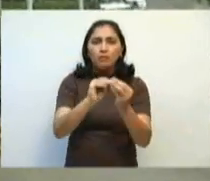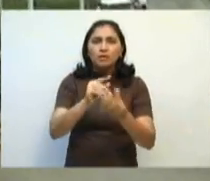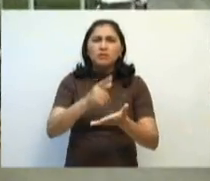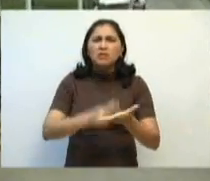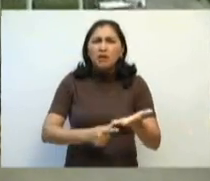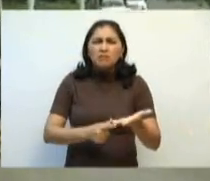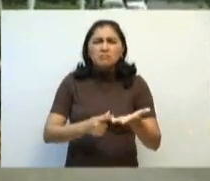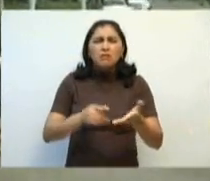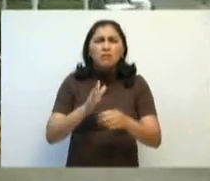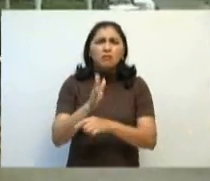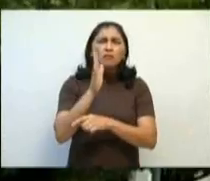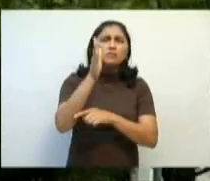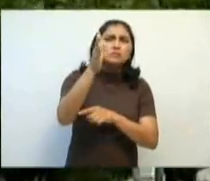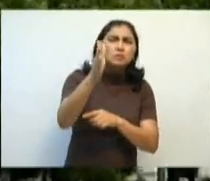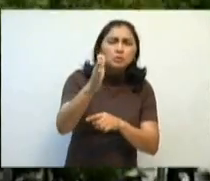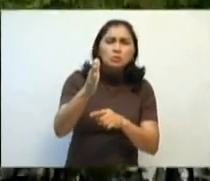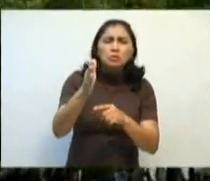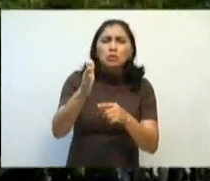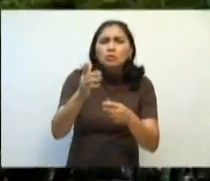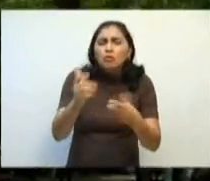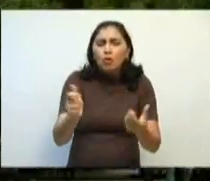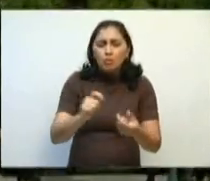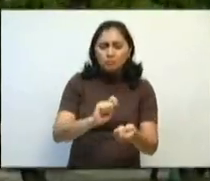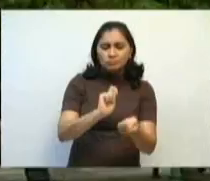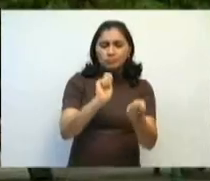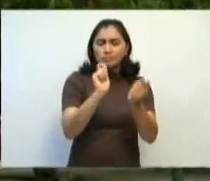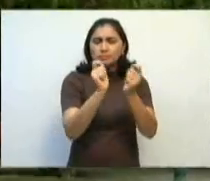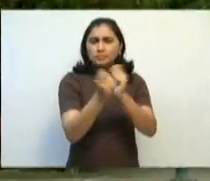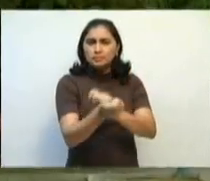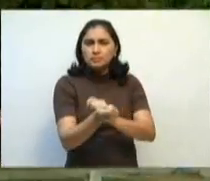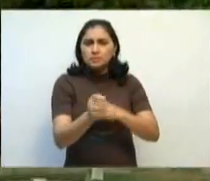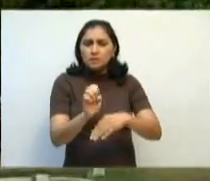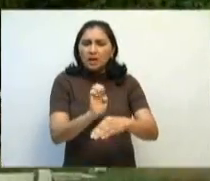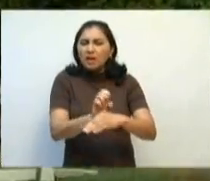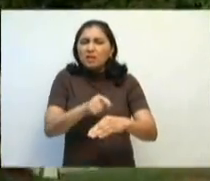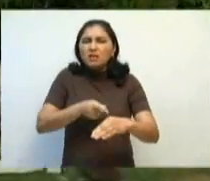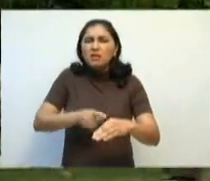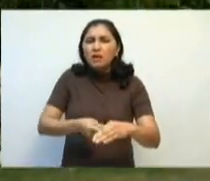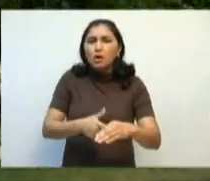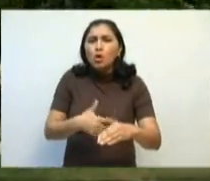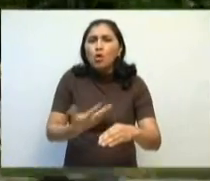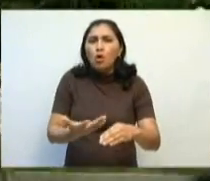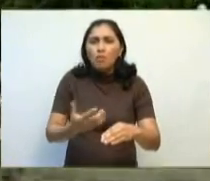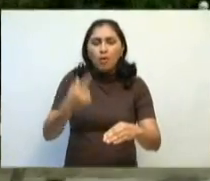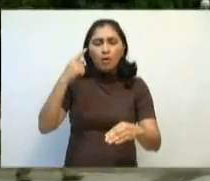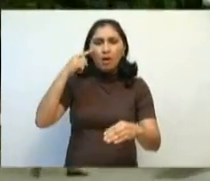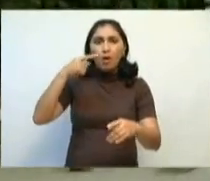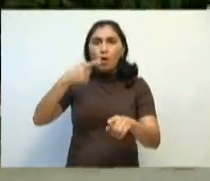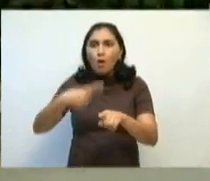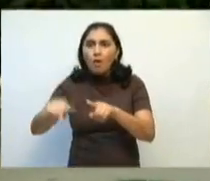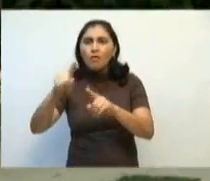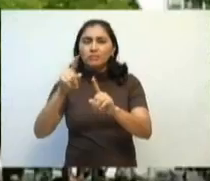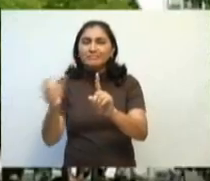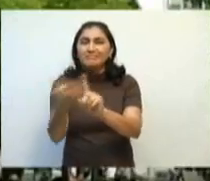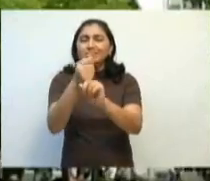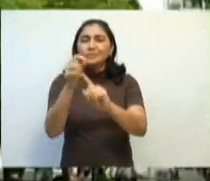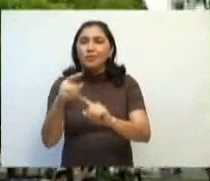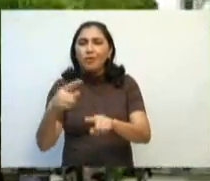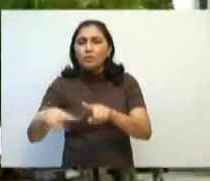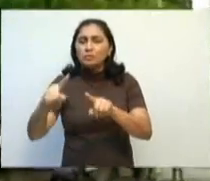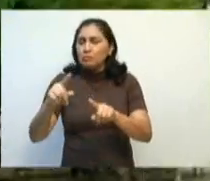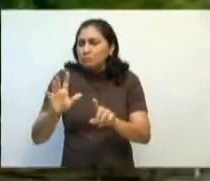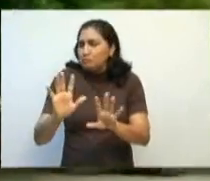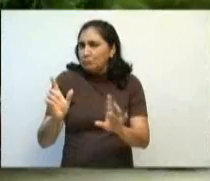se cercene la posibilidad futura de transformarla en una entidad ya con otro